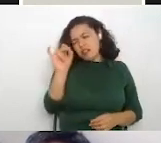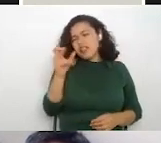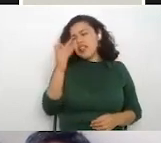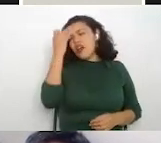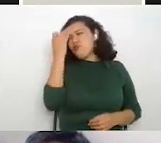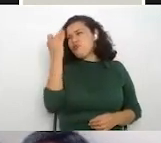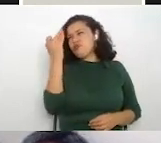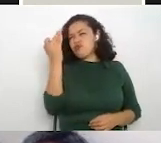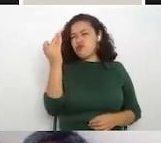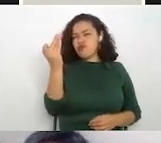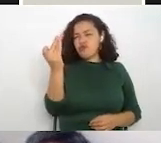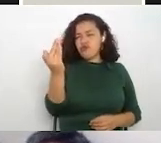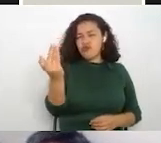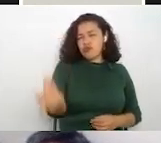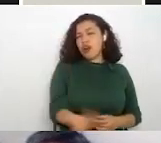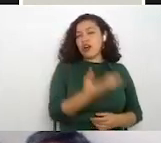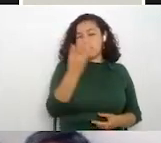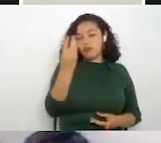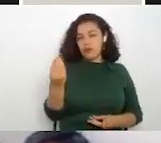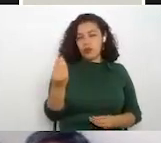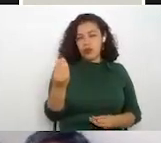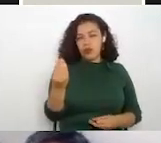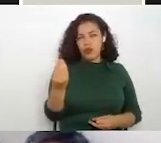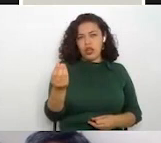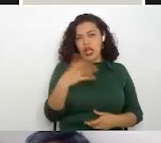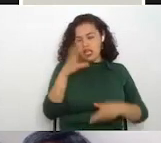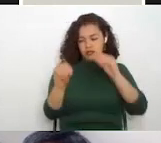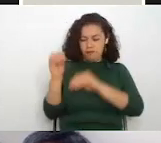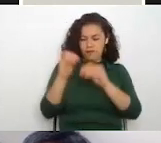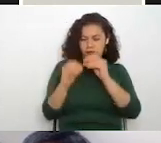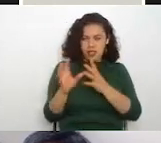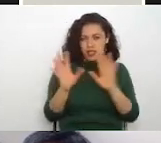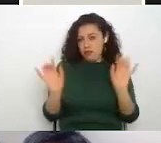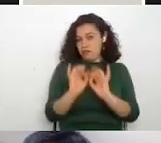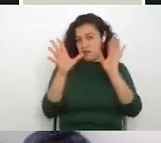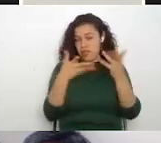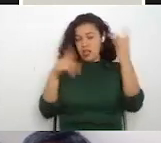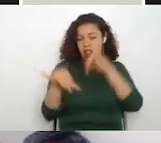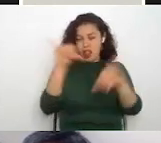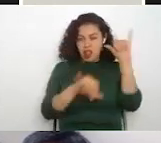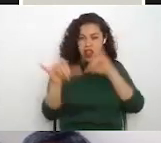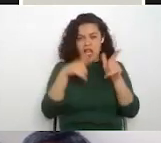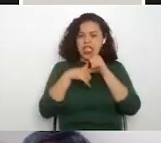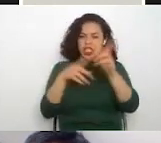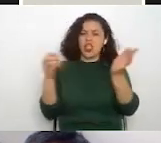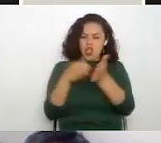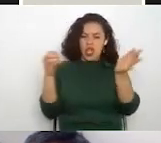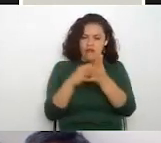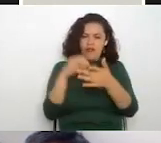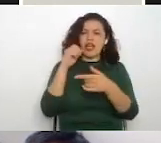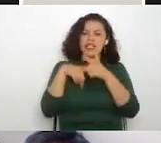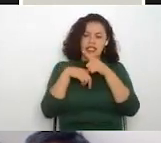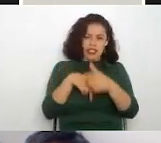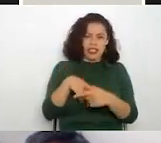tiempo se manejó, y yo creo que en muchos laboratorios se sigue manejando a lo mejor